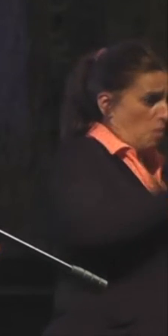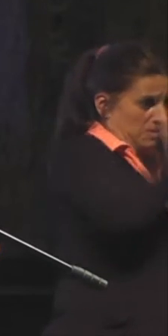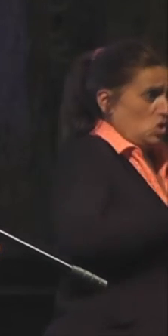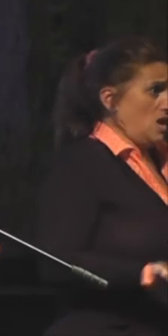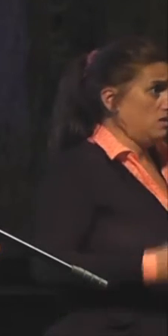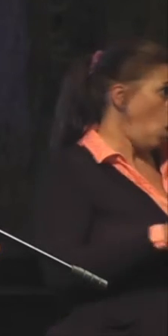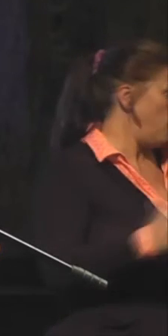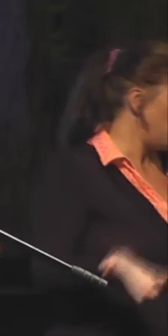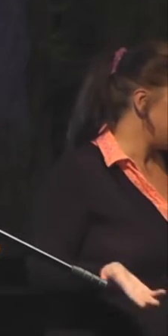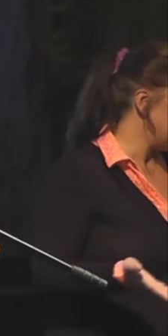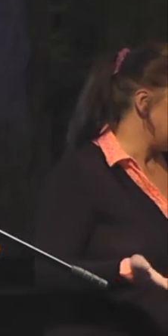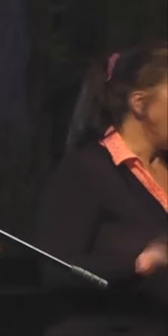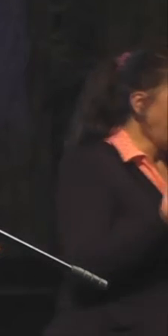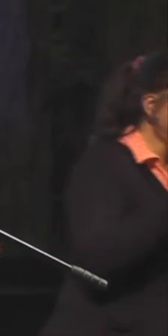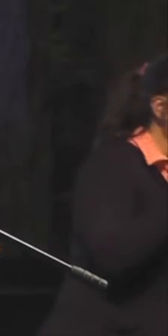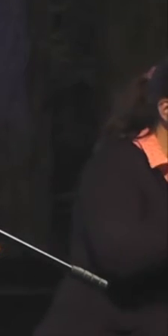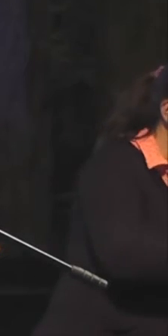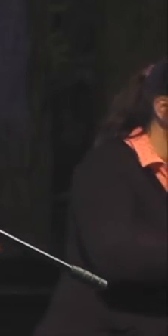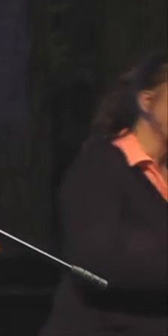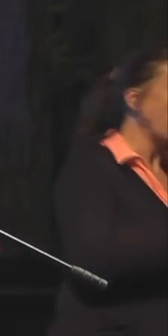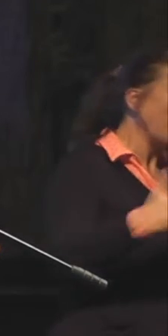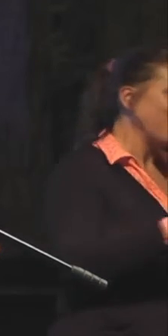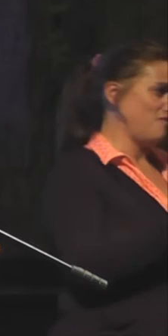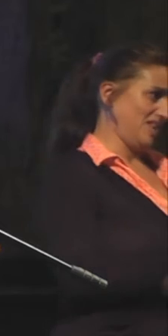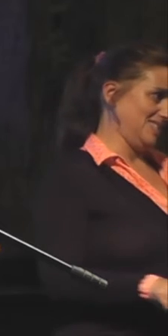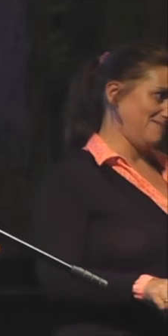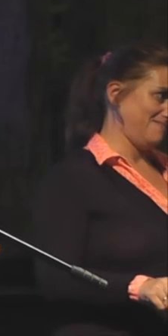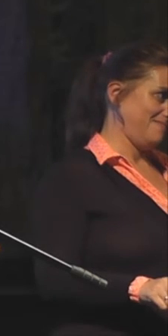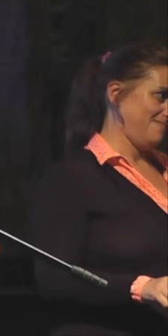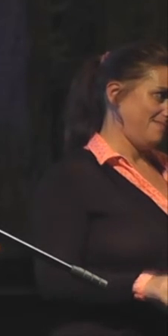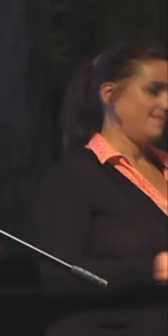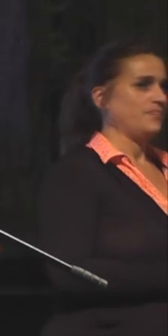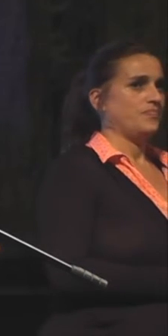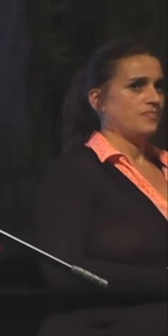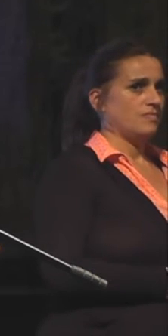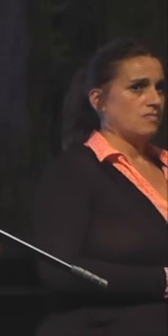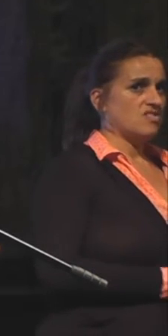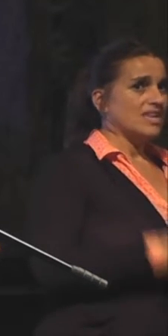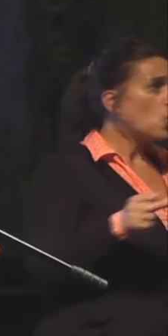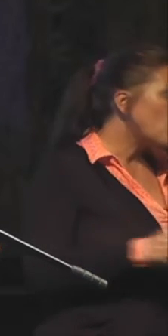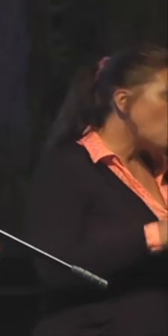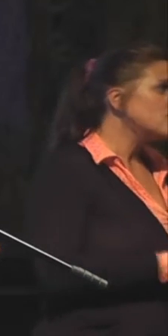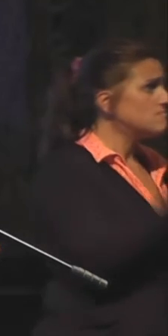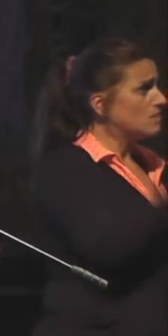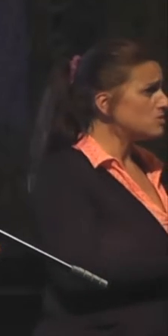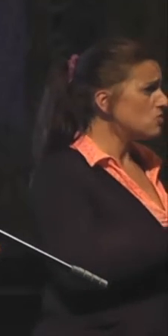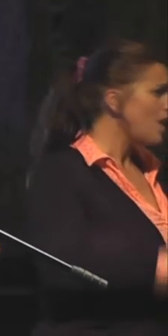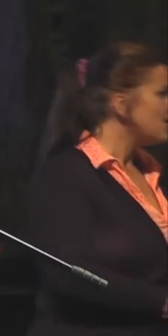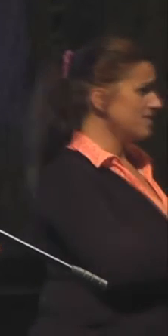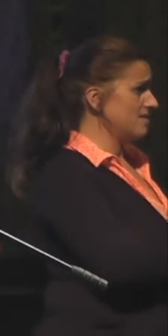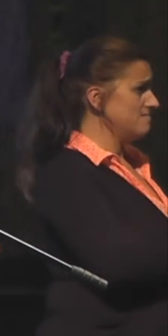supuesto pero ahí está la gran diferencia y lo que lo hace grande un